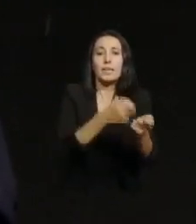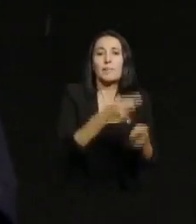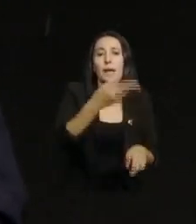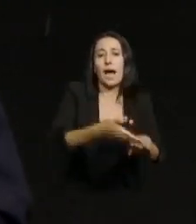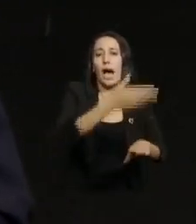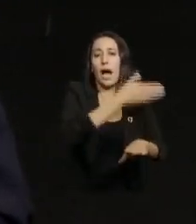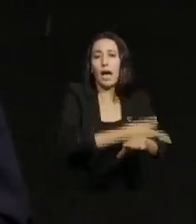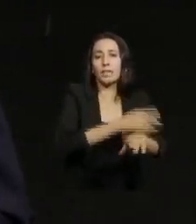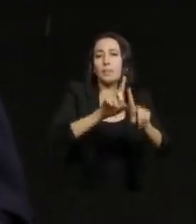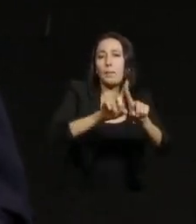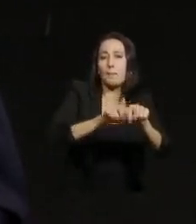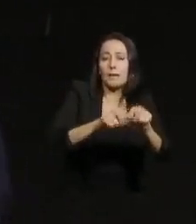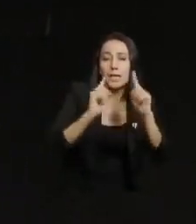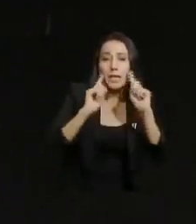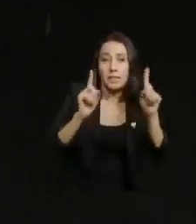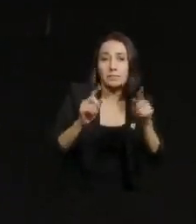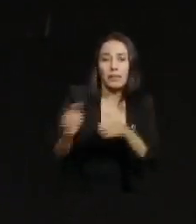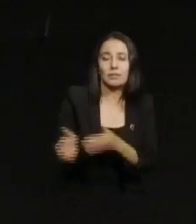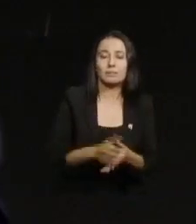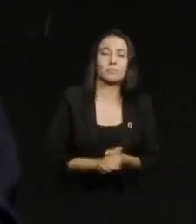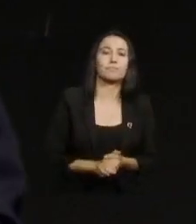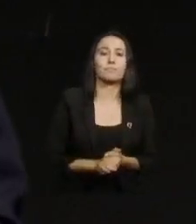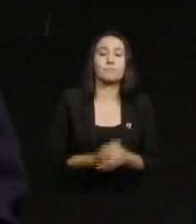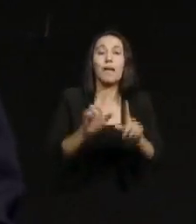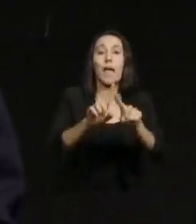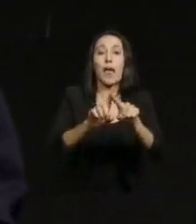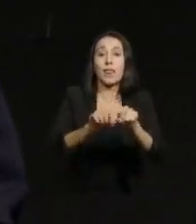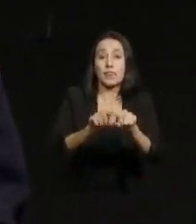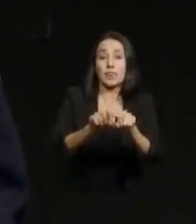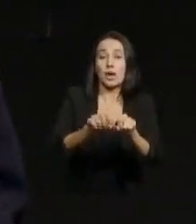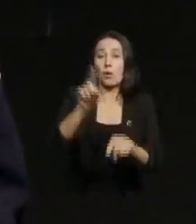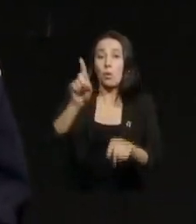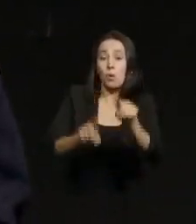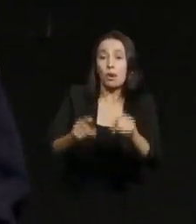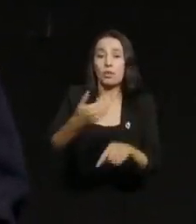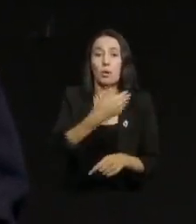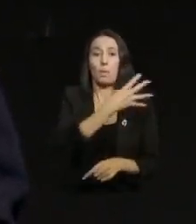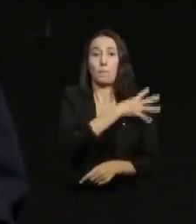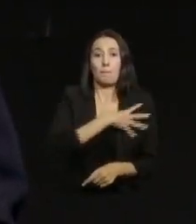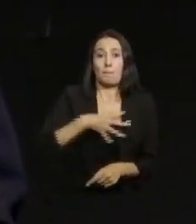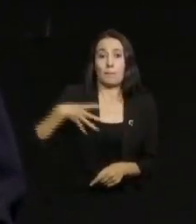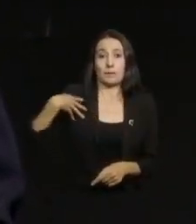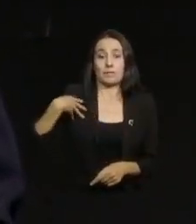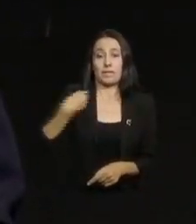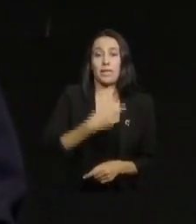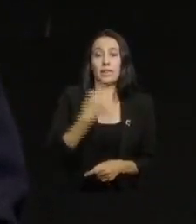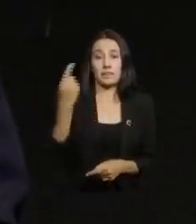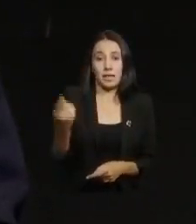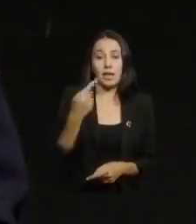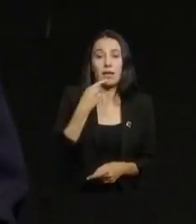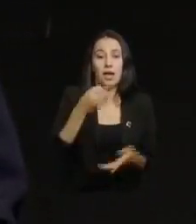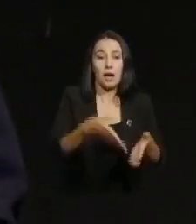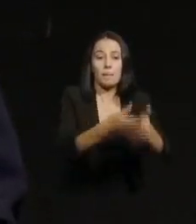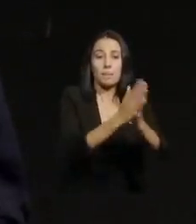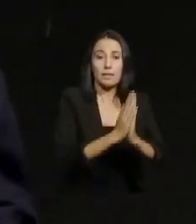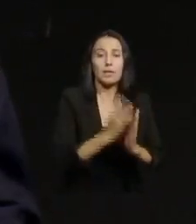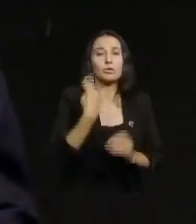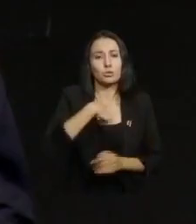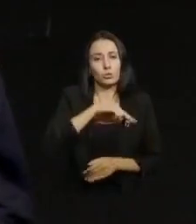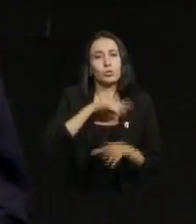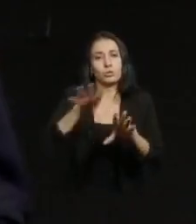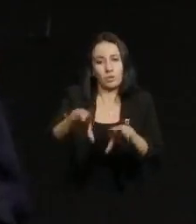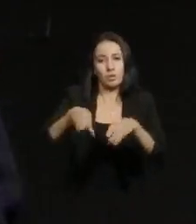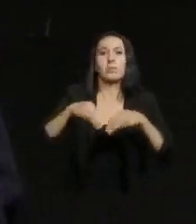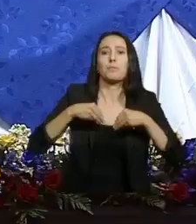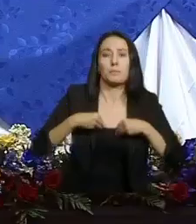que han estado pendientes. De acuerdo al pedido que ha hecho la señora presidenta del Consejo Nacional Electoral, nosotros hemos dispuesto de